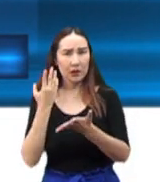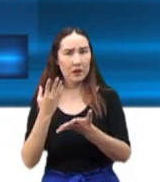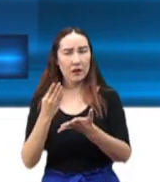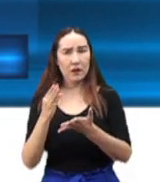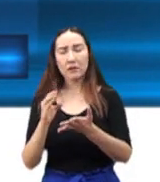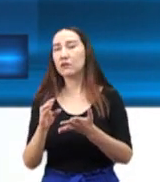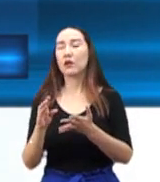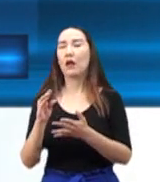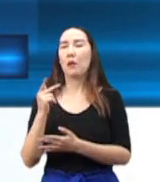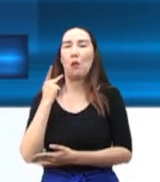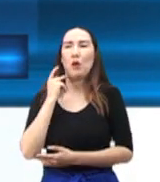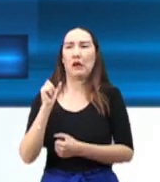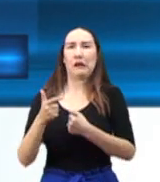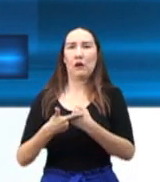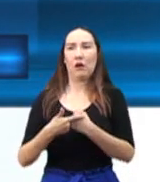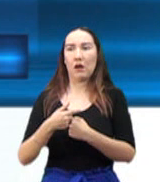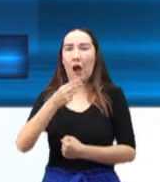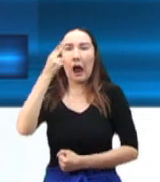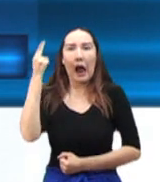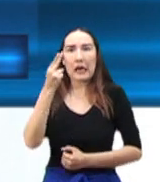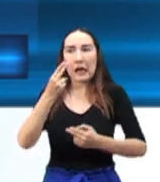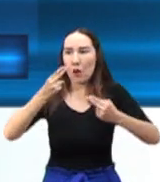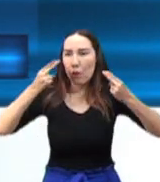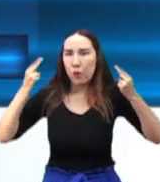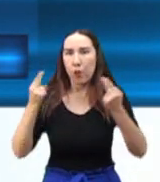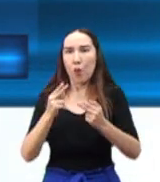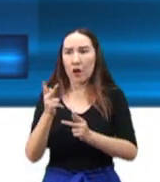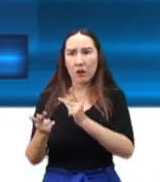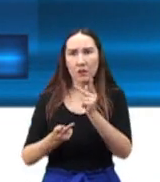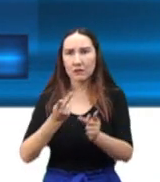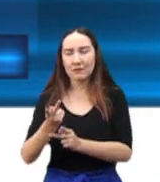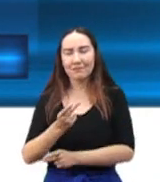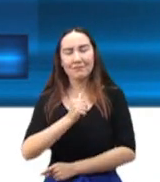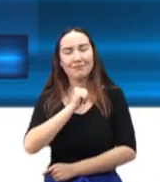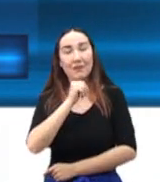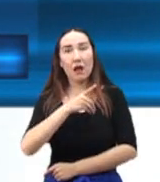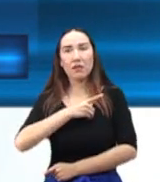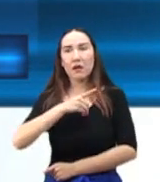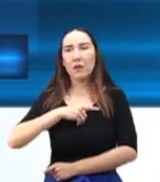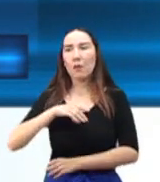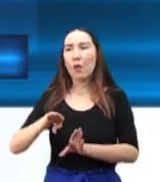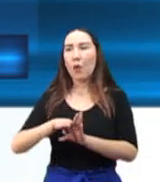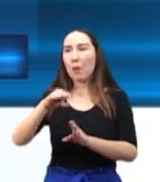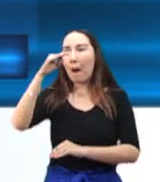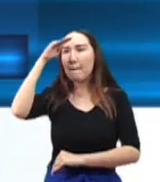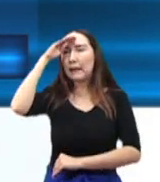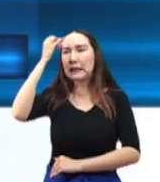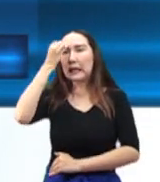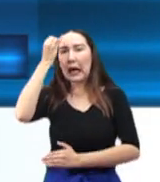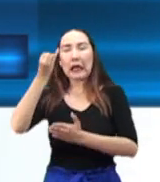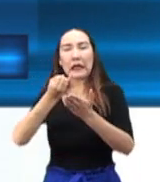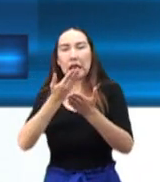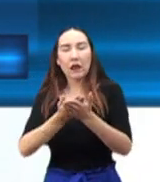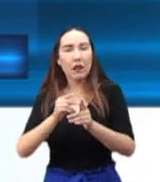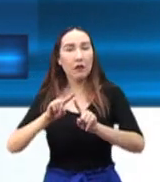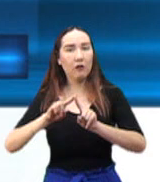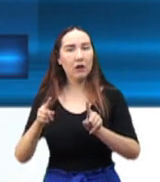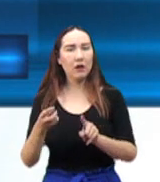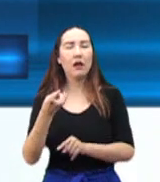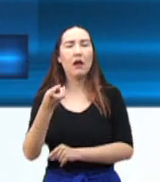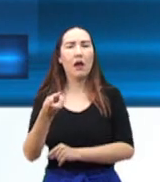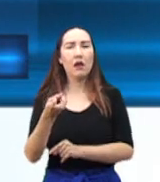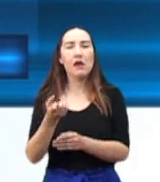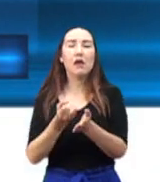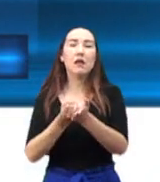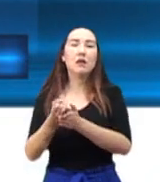es que se tiene que consultar. No, sí, habrá que buscar otros mecanismos. Y precisamente se acude al mecanismo